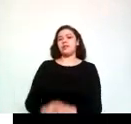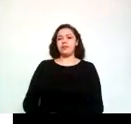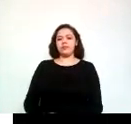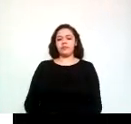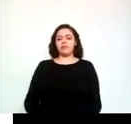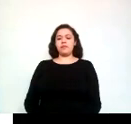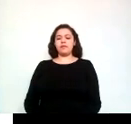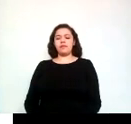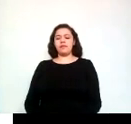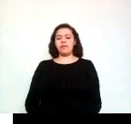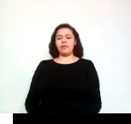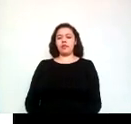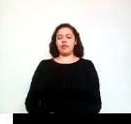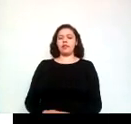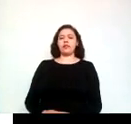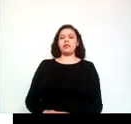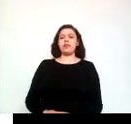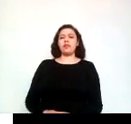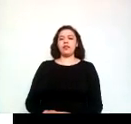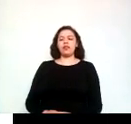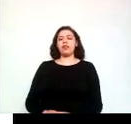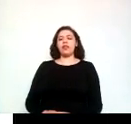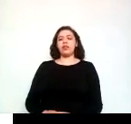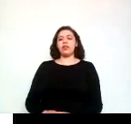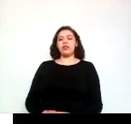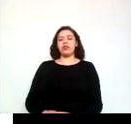Si pasamos a la siguiente. Claro.